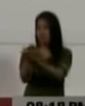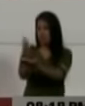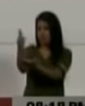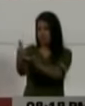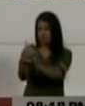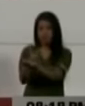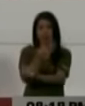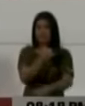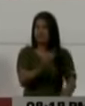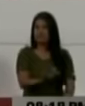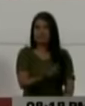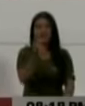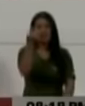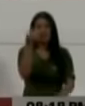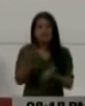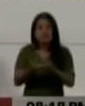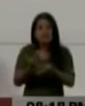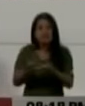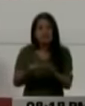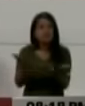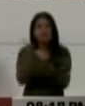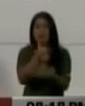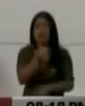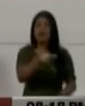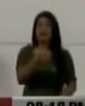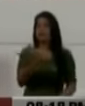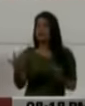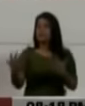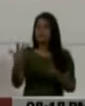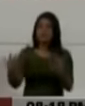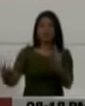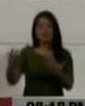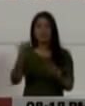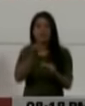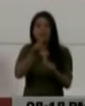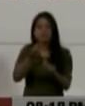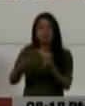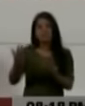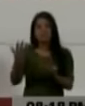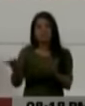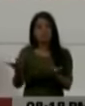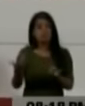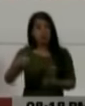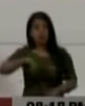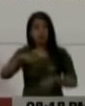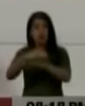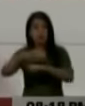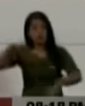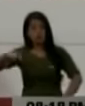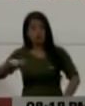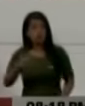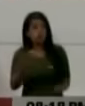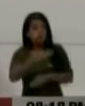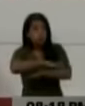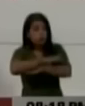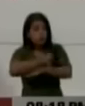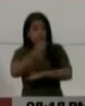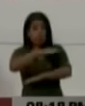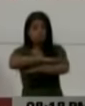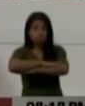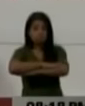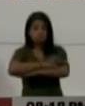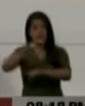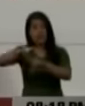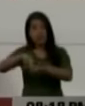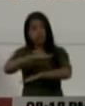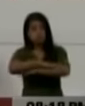argumento para defender su posición. Nosotros vamos a estar sentaditos ahí porque nosotros somos bien portados. Nos sentamos